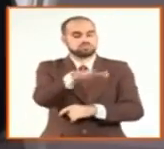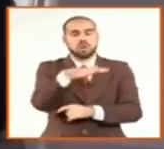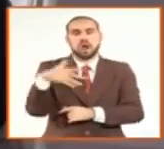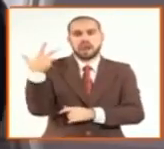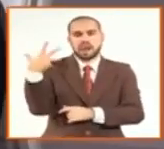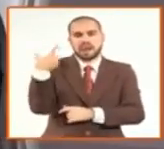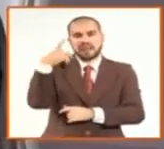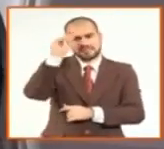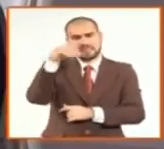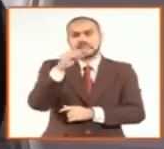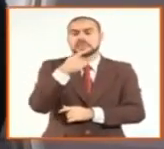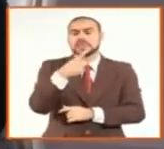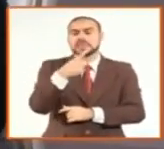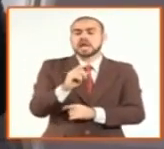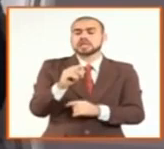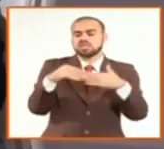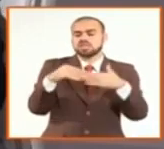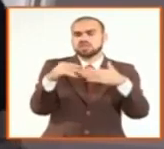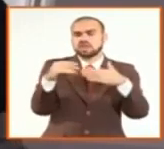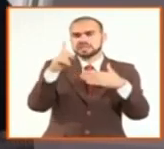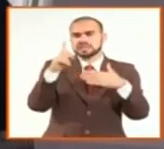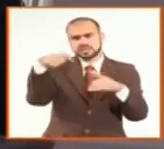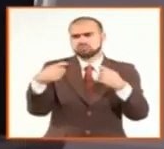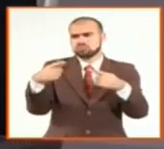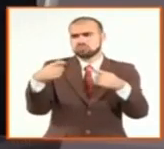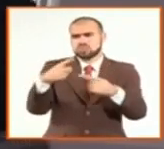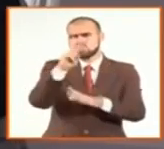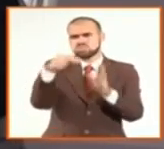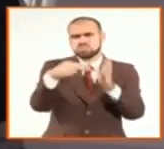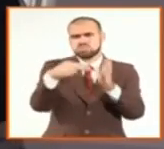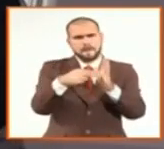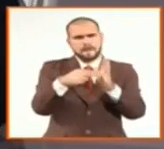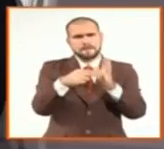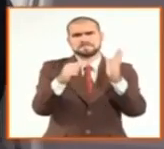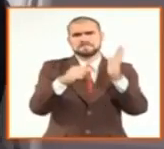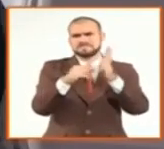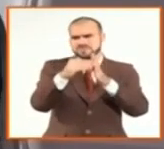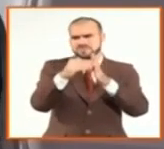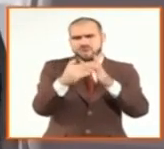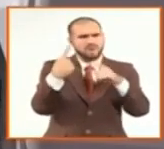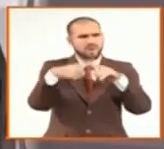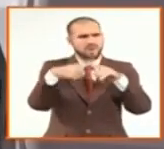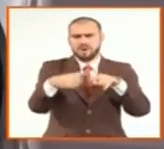las divisas del país, que se iban más de 2.000 millones, 3.000 millones, de diferentes